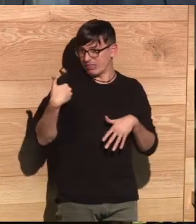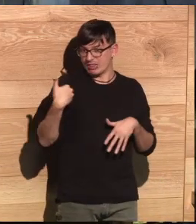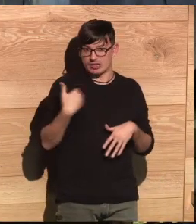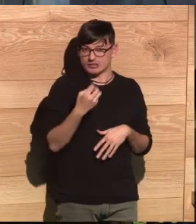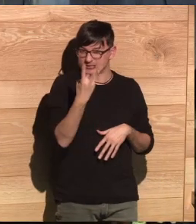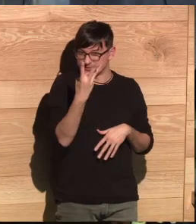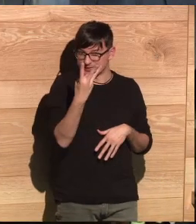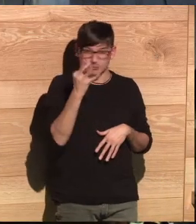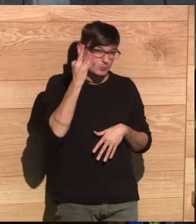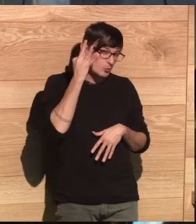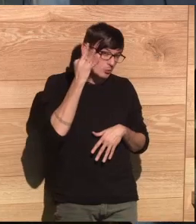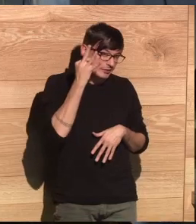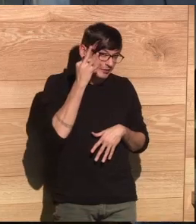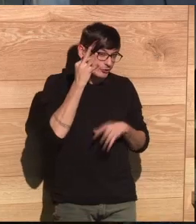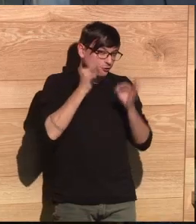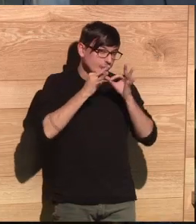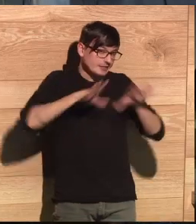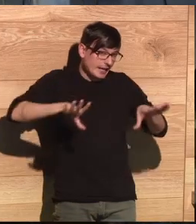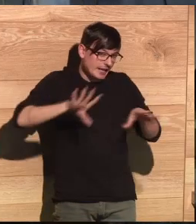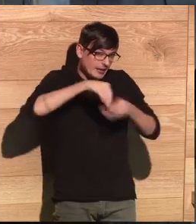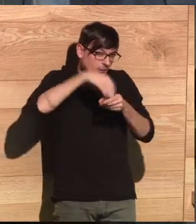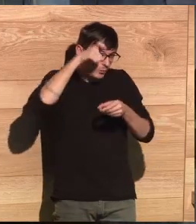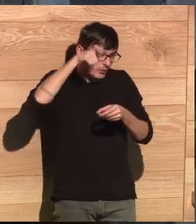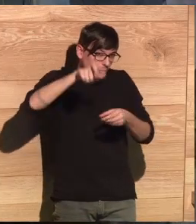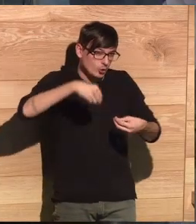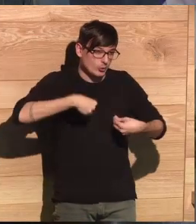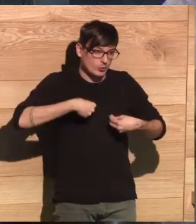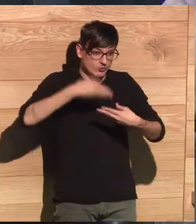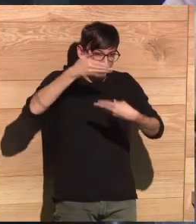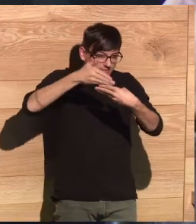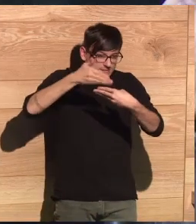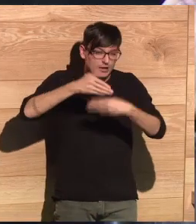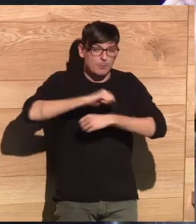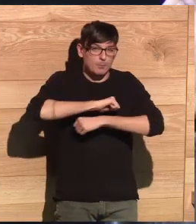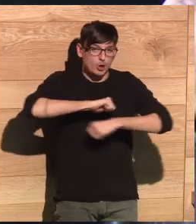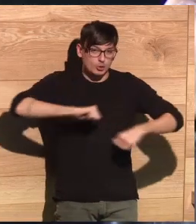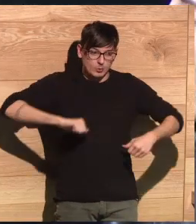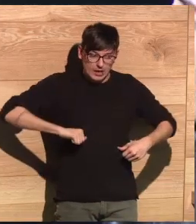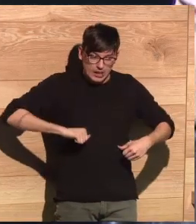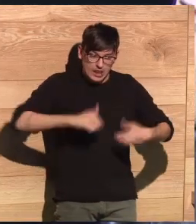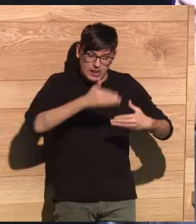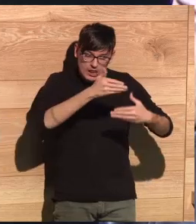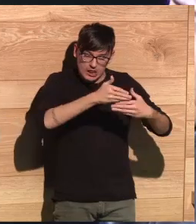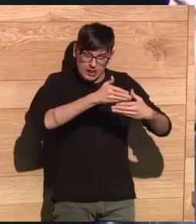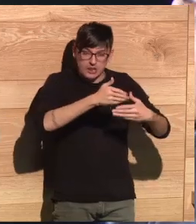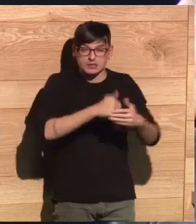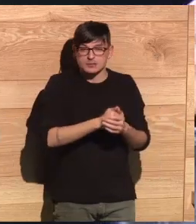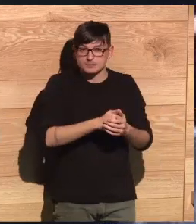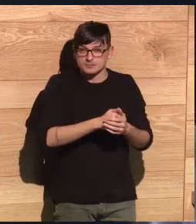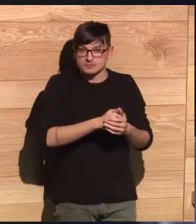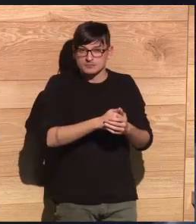mujeres solteras en un pueblo frontera con Portugal, que estaba en aquel